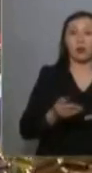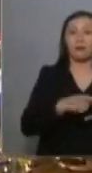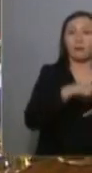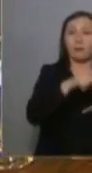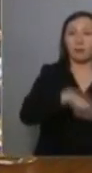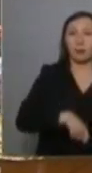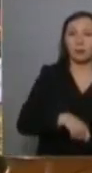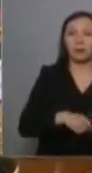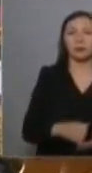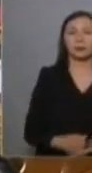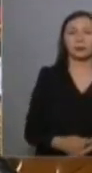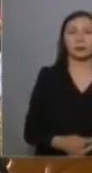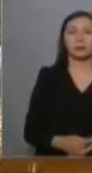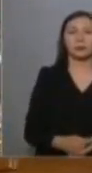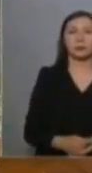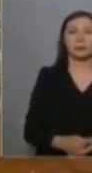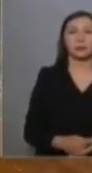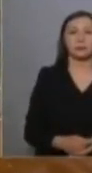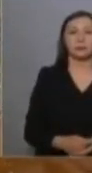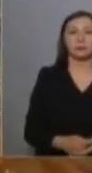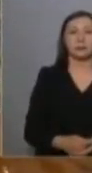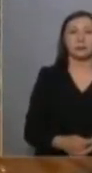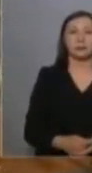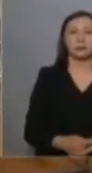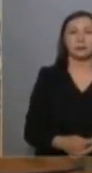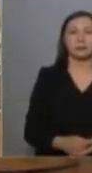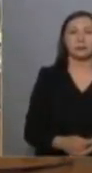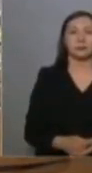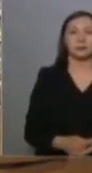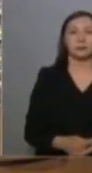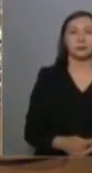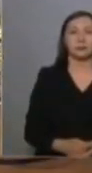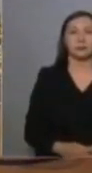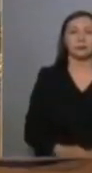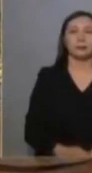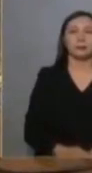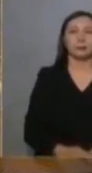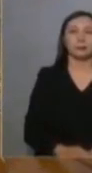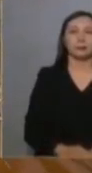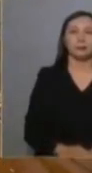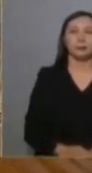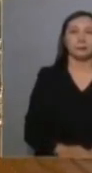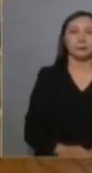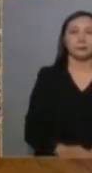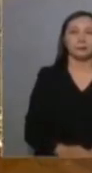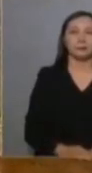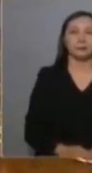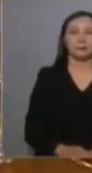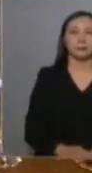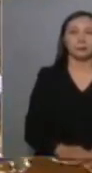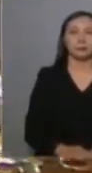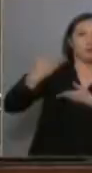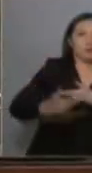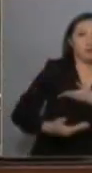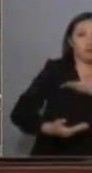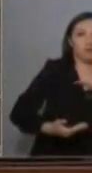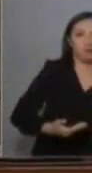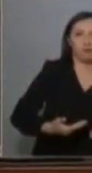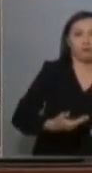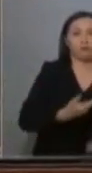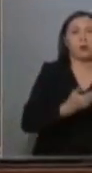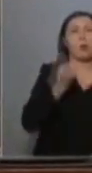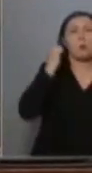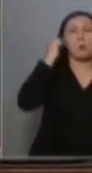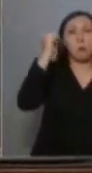distintas actas protocolarias y recibió de manos del presidente Piñera la piocha de O'Higgins, símbolo del poder en Chile que el